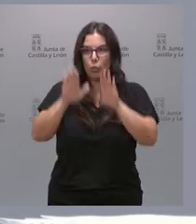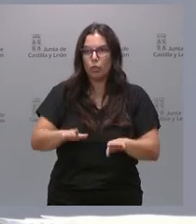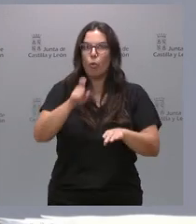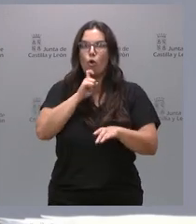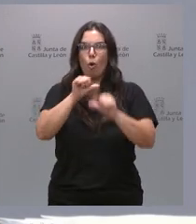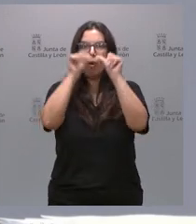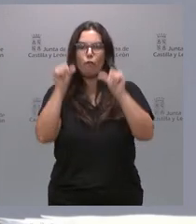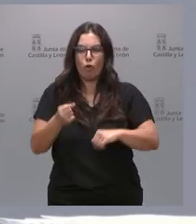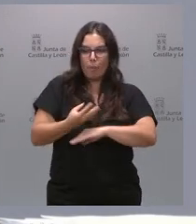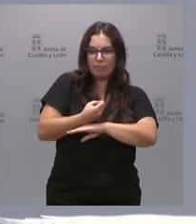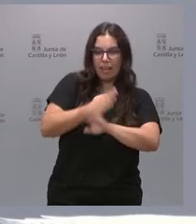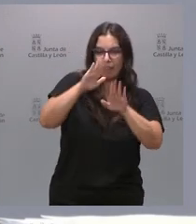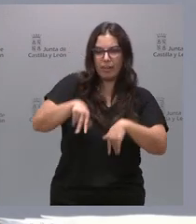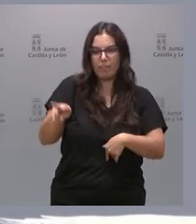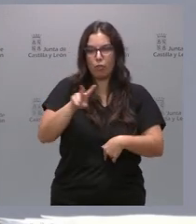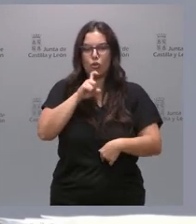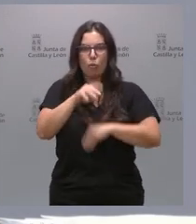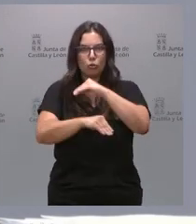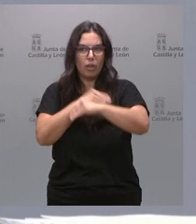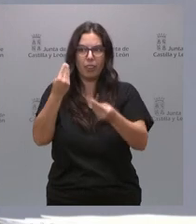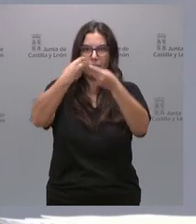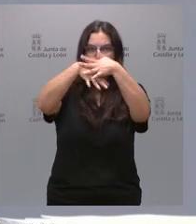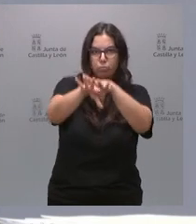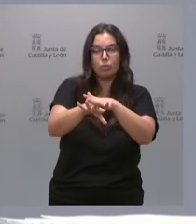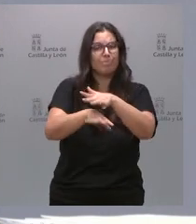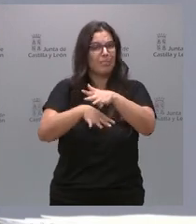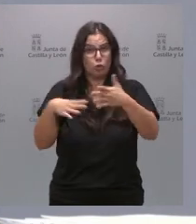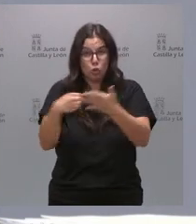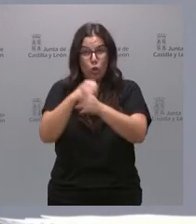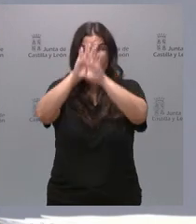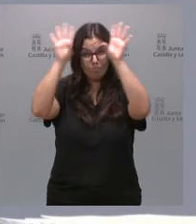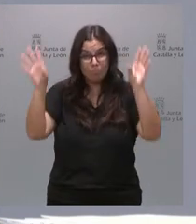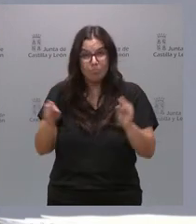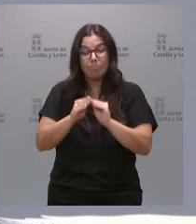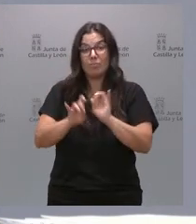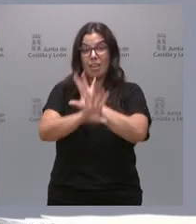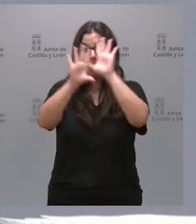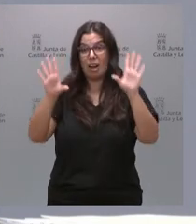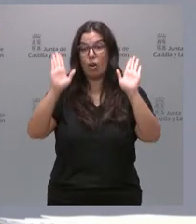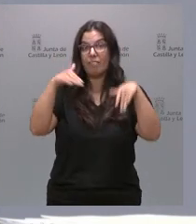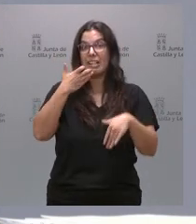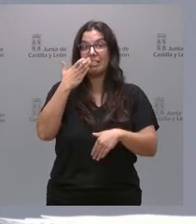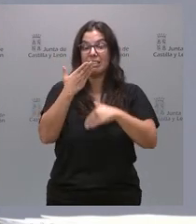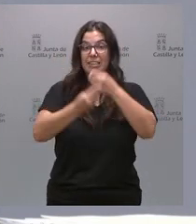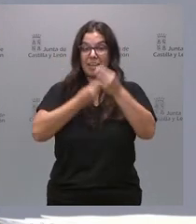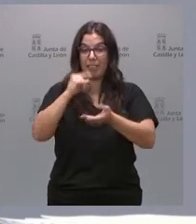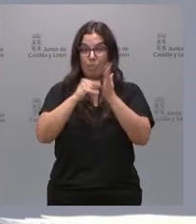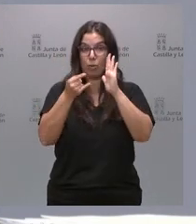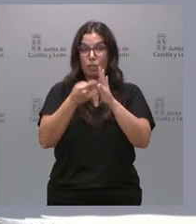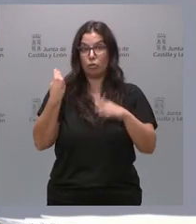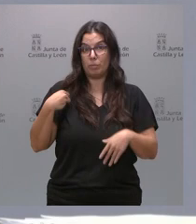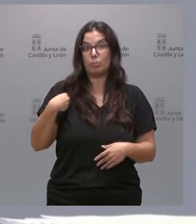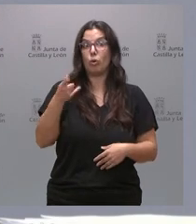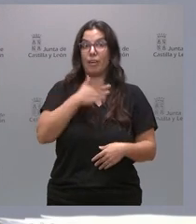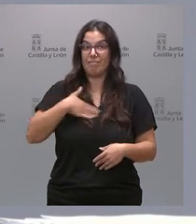del tren y del ferrocarril a su paso por la ciudad de Valladolid y en su caso es otorgamiento del mismo conforme al proyecto que